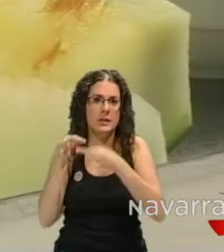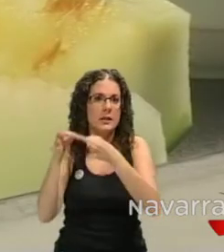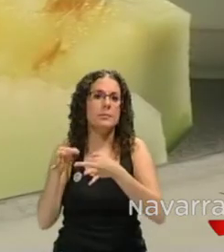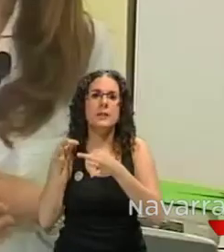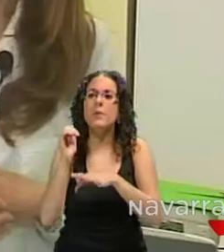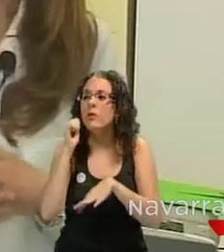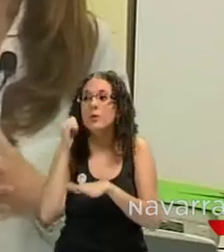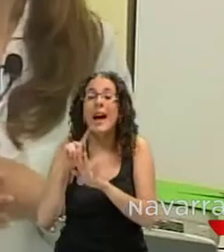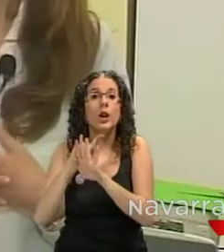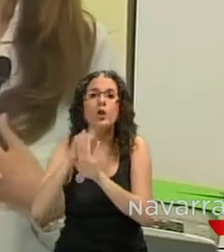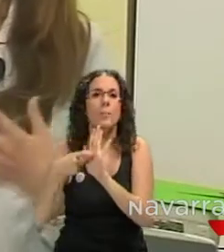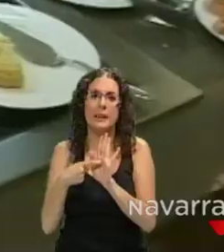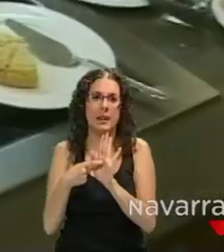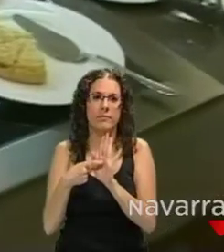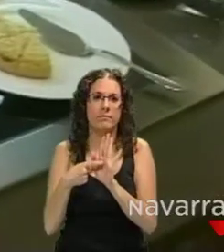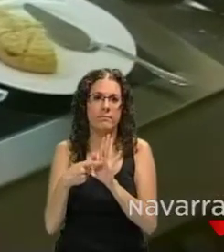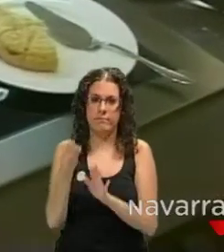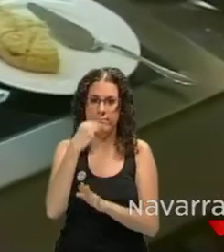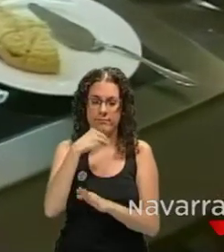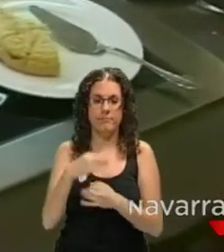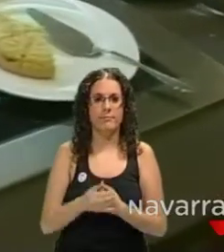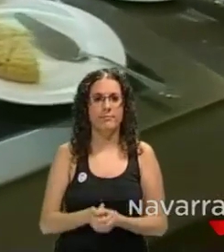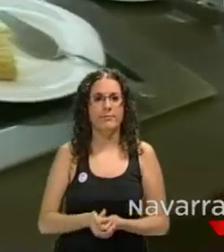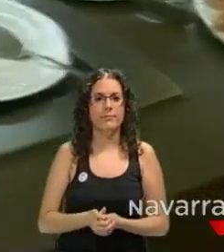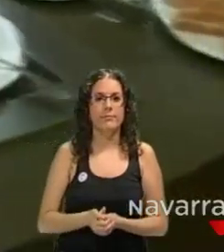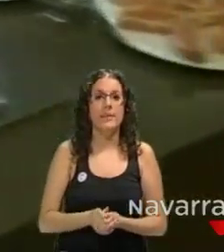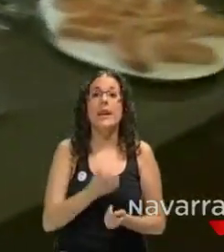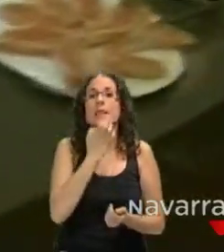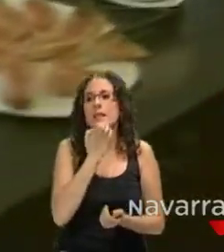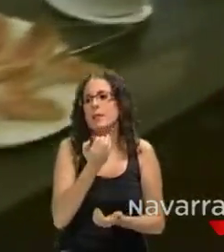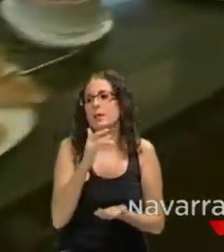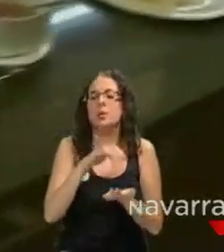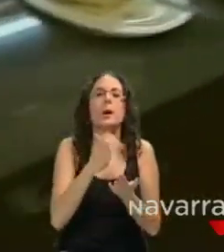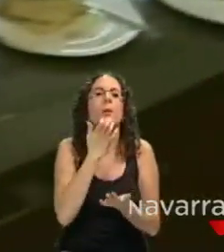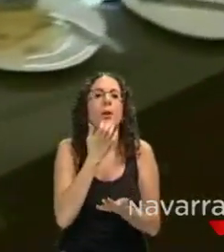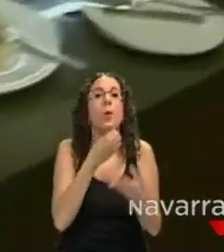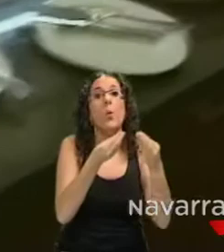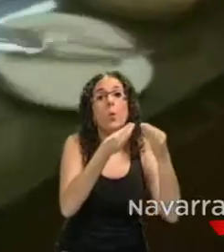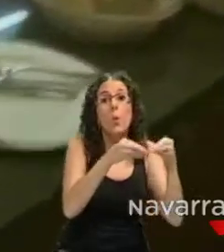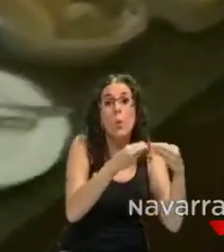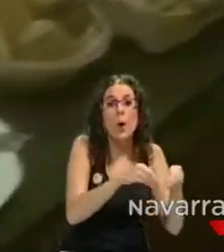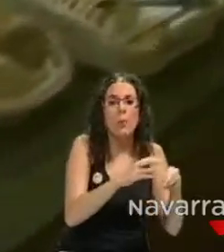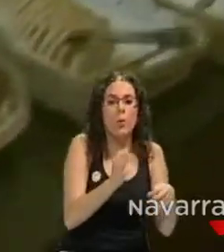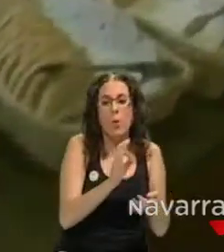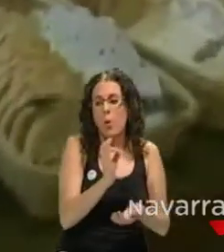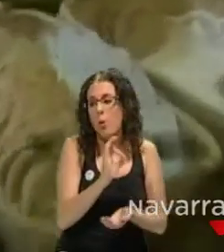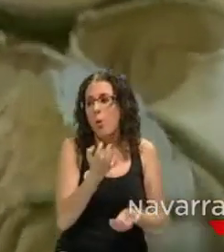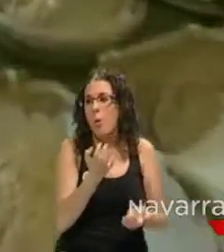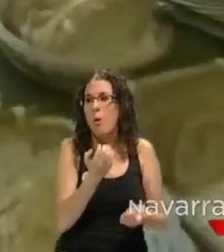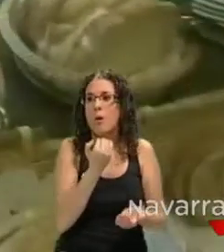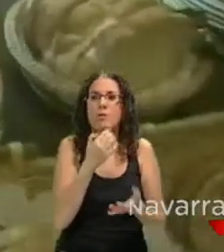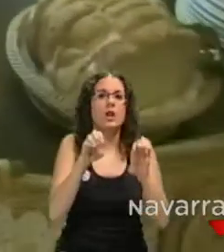entera. En el caso que también tengamos pues, huevo, por ejemplo, embutidos más grasos, tipo